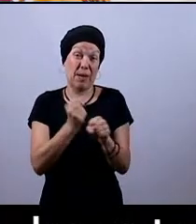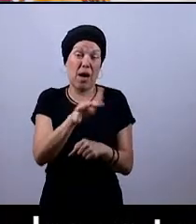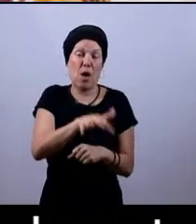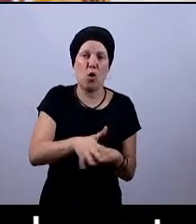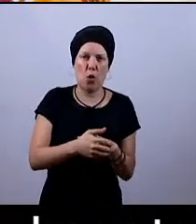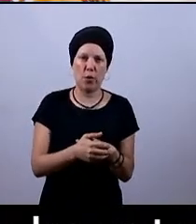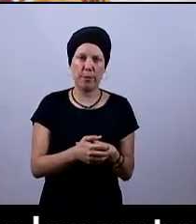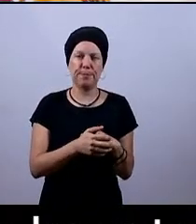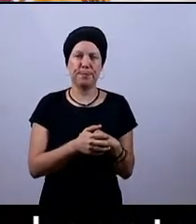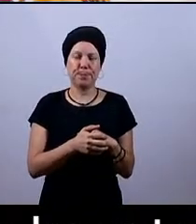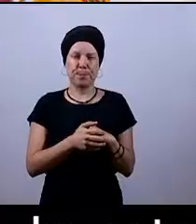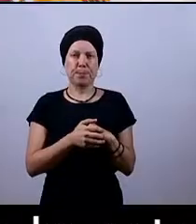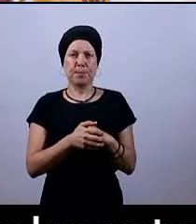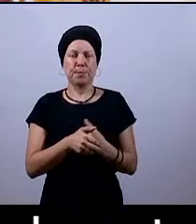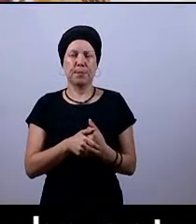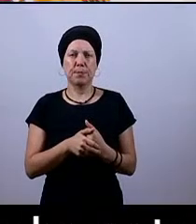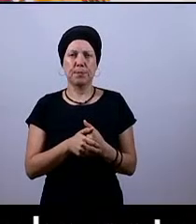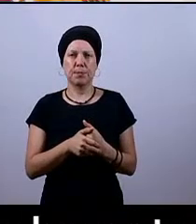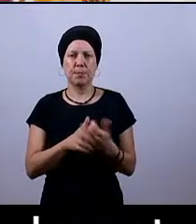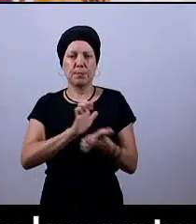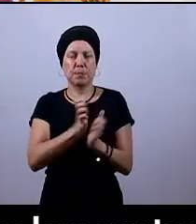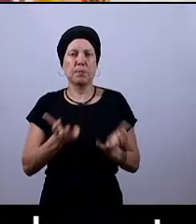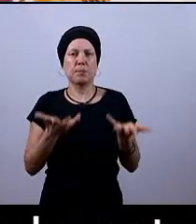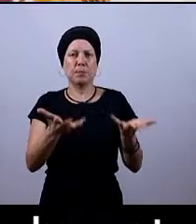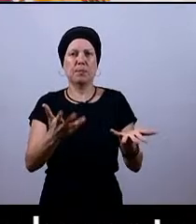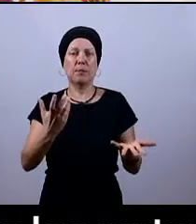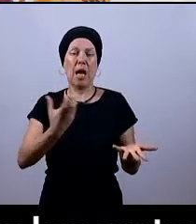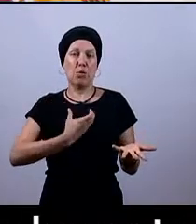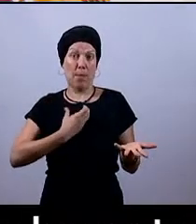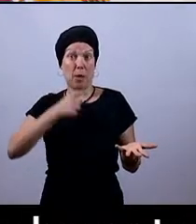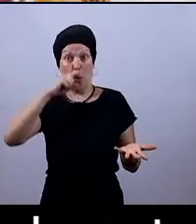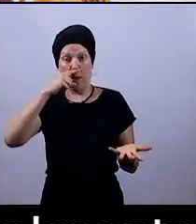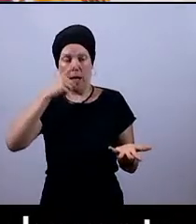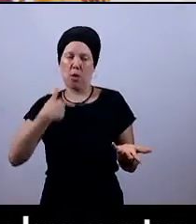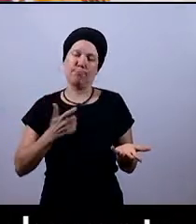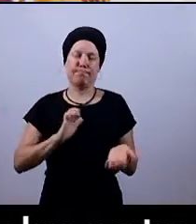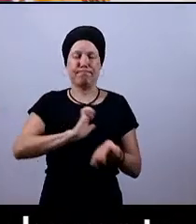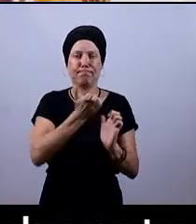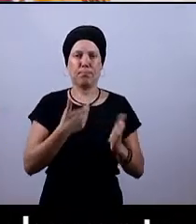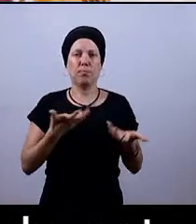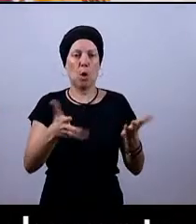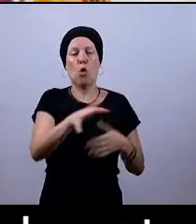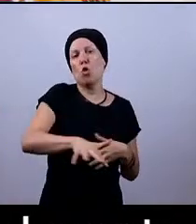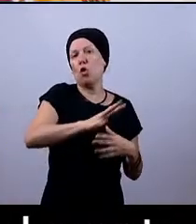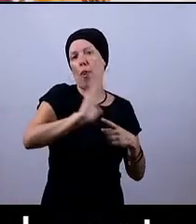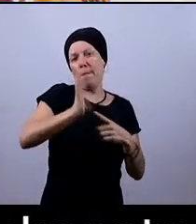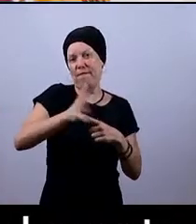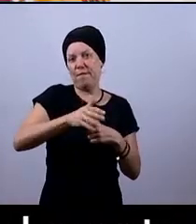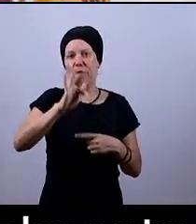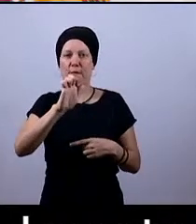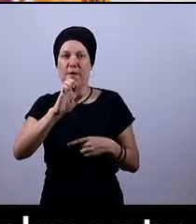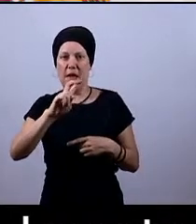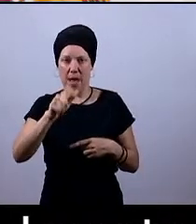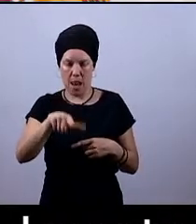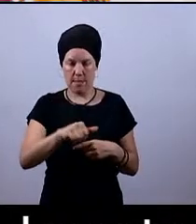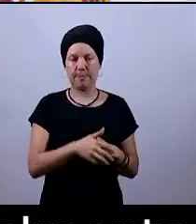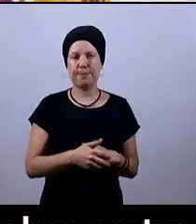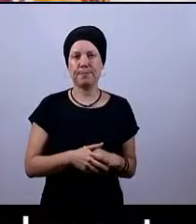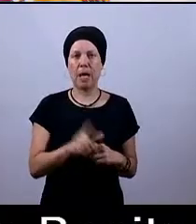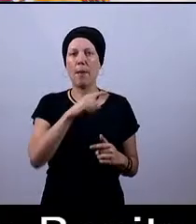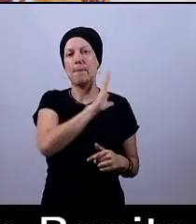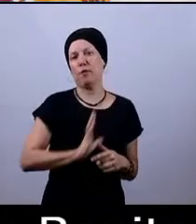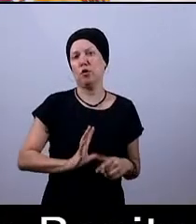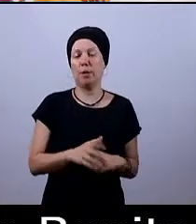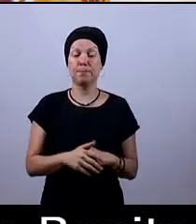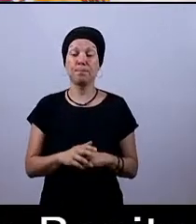las dependencias que ha cedido el Ayuntamiento de Don Benito en el recinto ferial de Feval. La construcción de